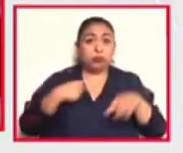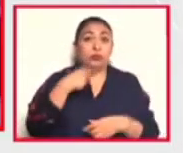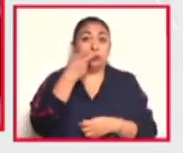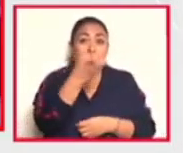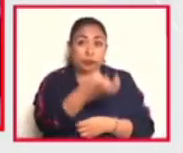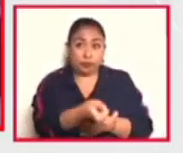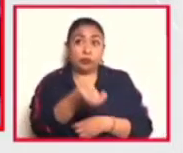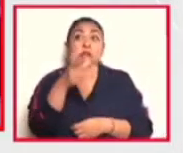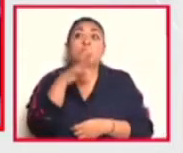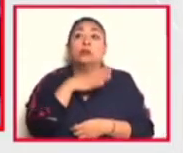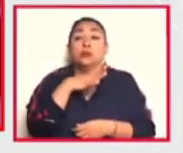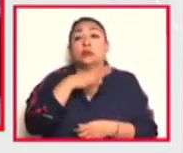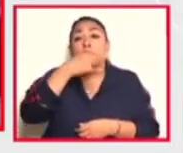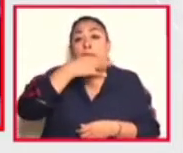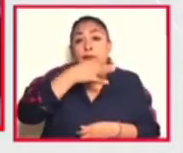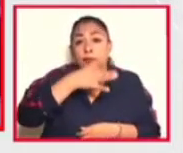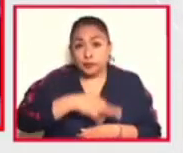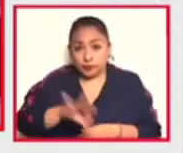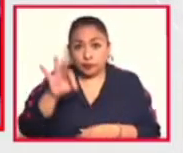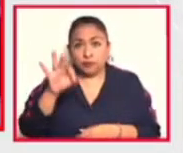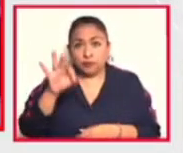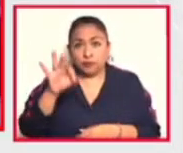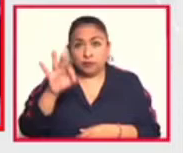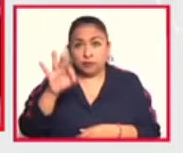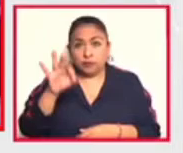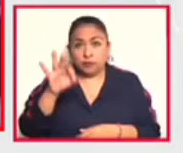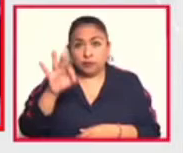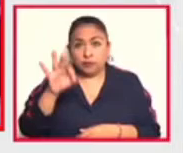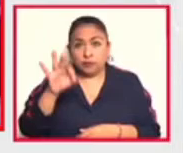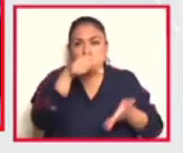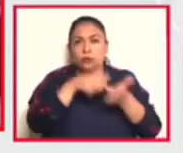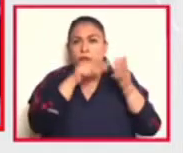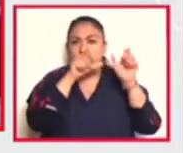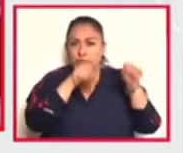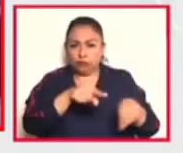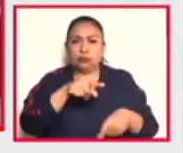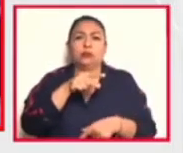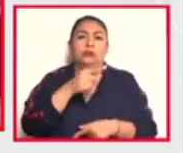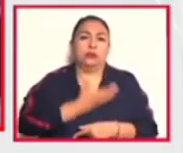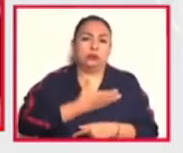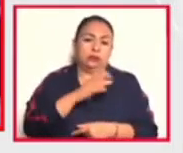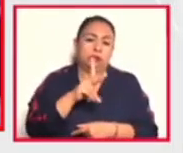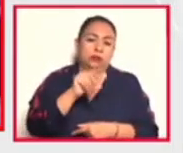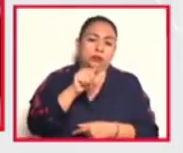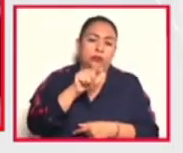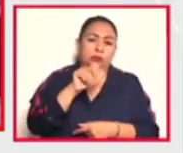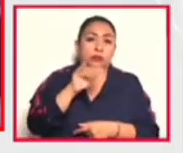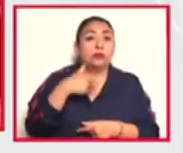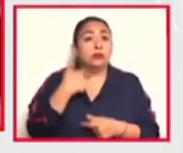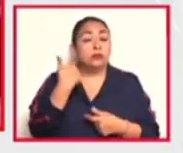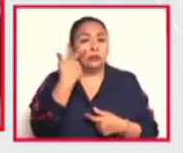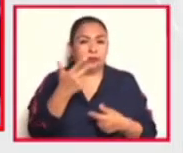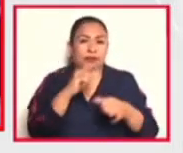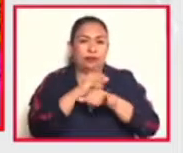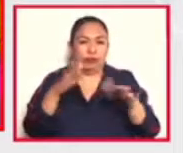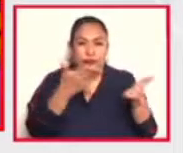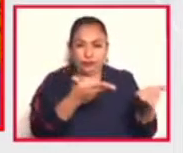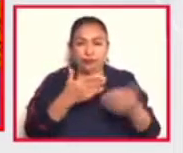una celebración que lleva ya varios días ahí en Palacio Nacional, y este es el reporte que nos preparó César H. Meléndez.